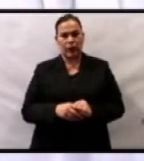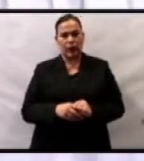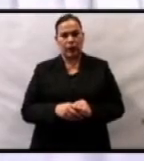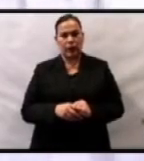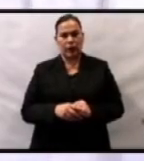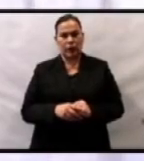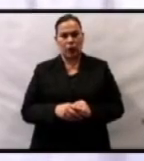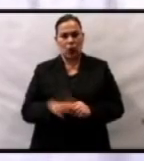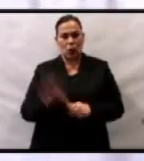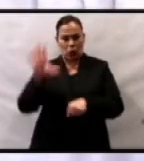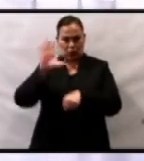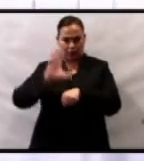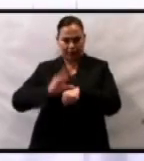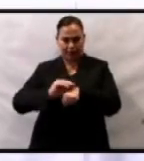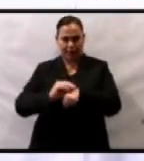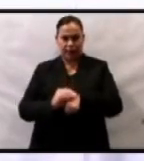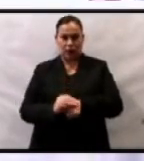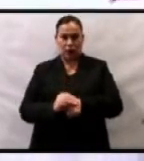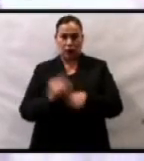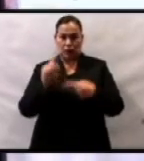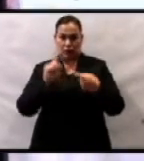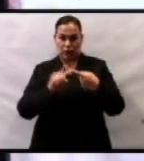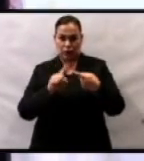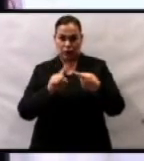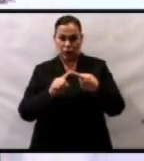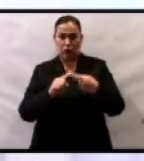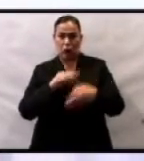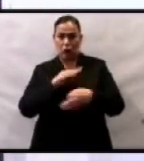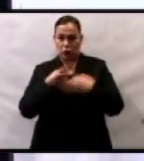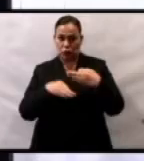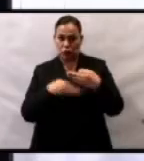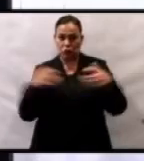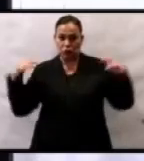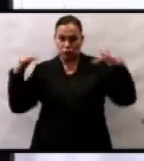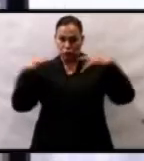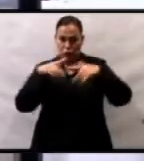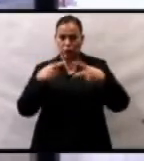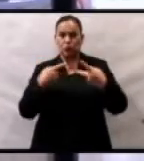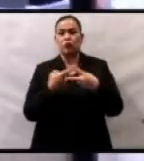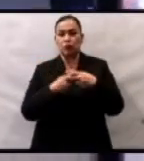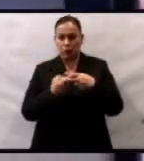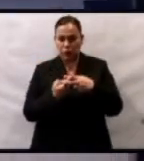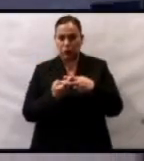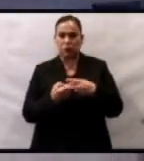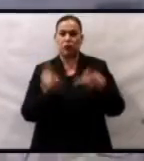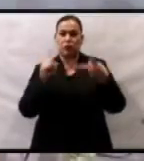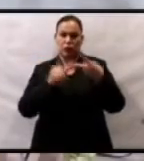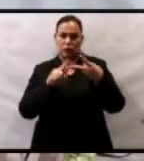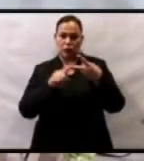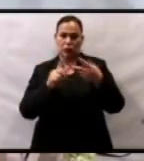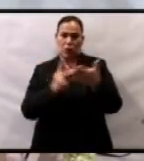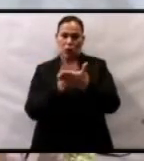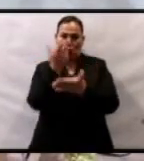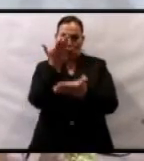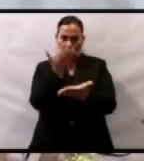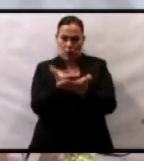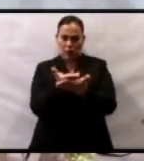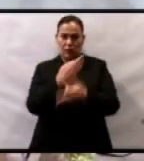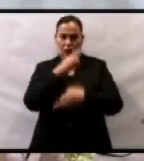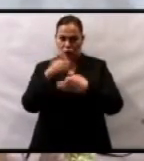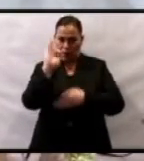Con su permiso, punto número 1, verificación de quórum y declaración de apertura. Punto número 2, propuesta de orden del día y en su caso